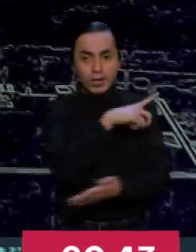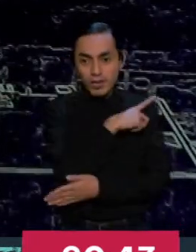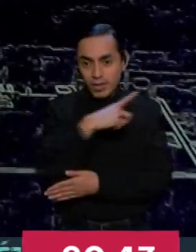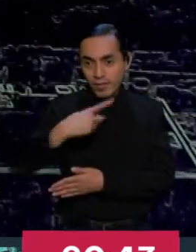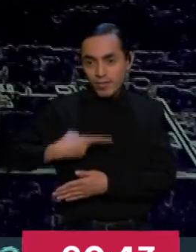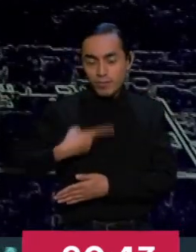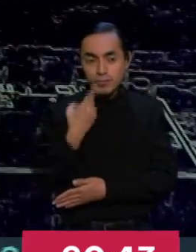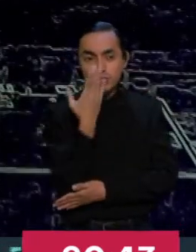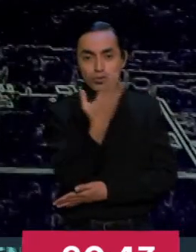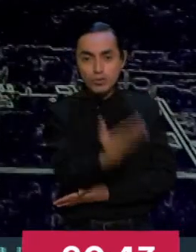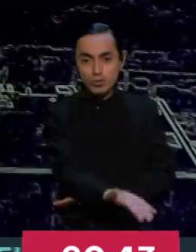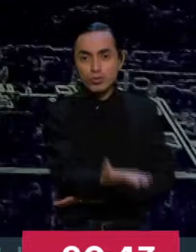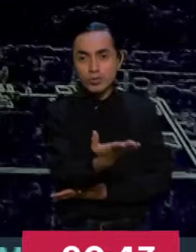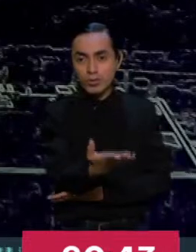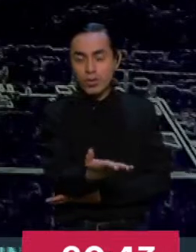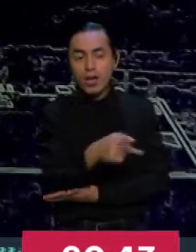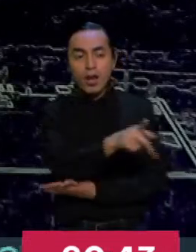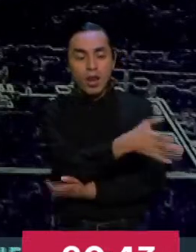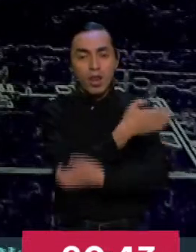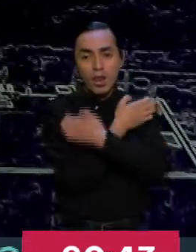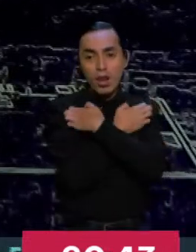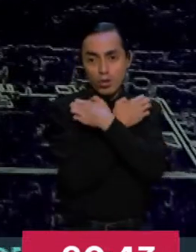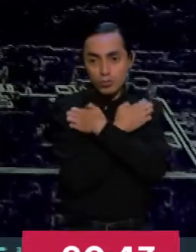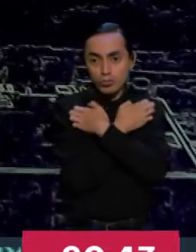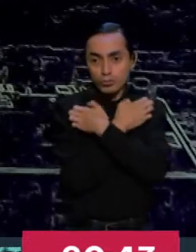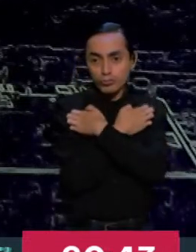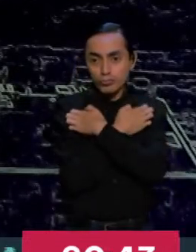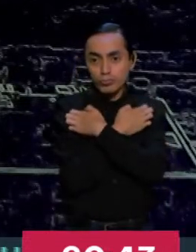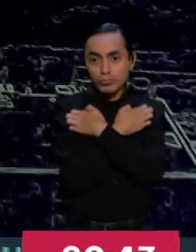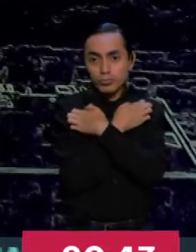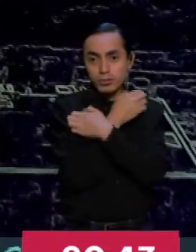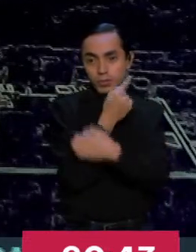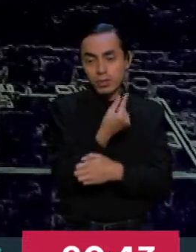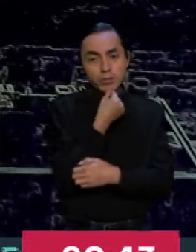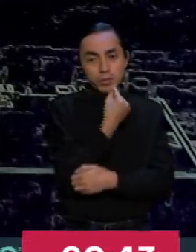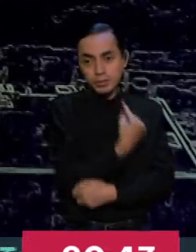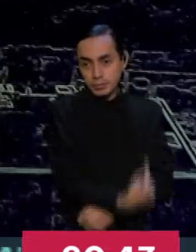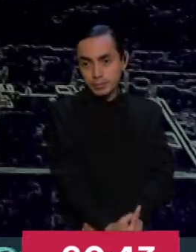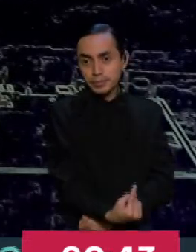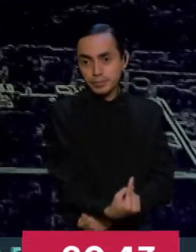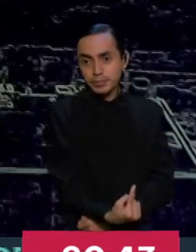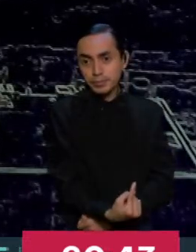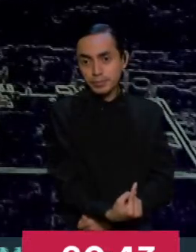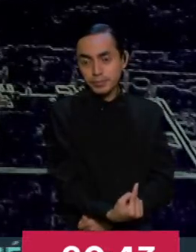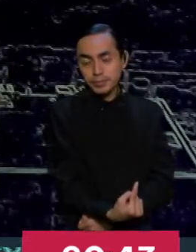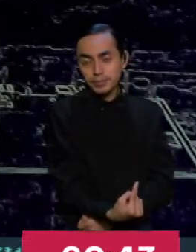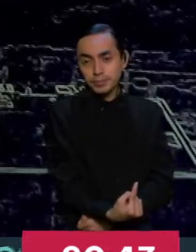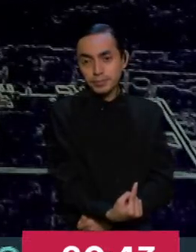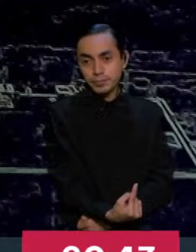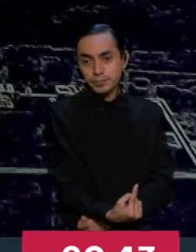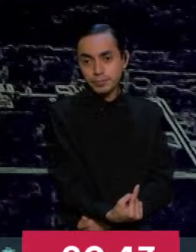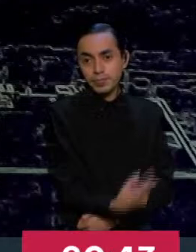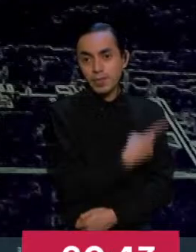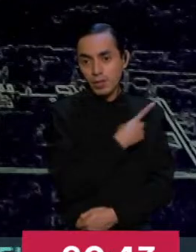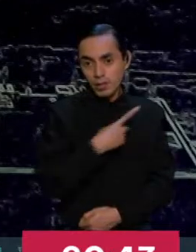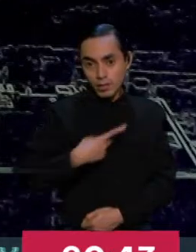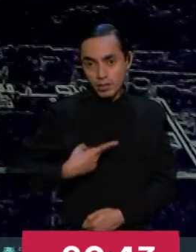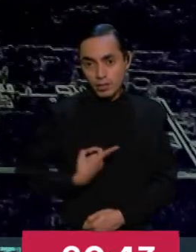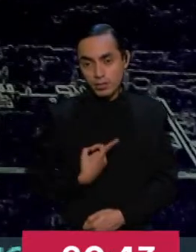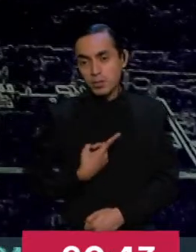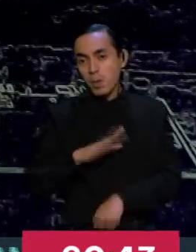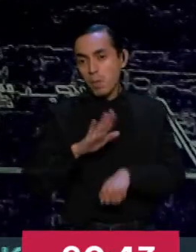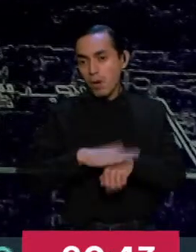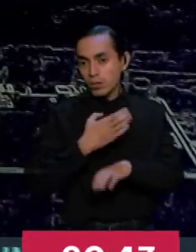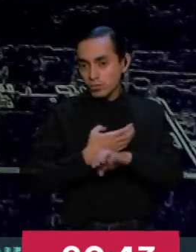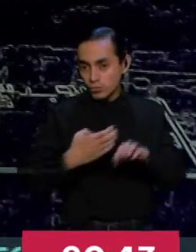apostar por la educación desde las primeras infancias. Habría que dar un poquito más de